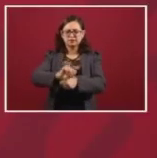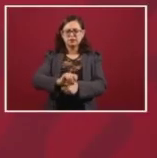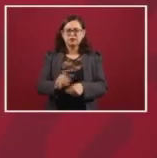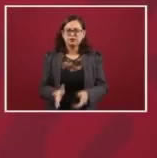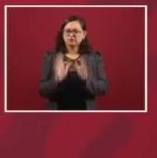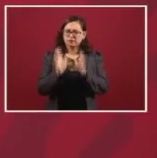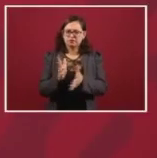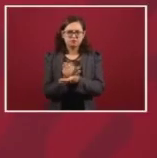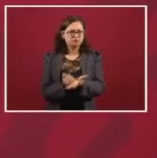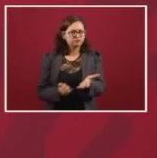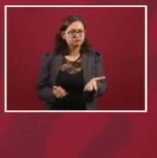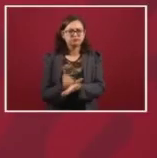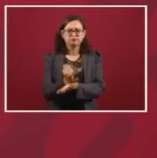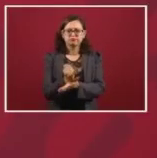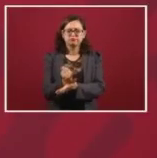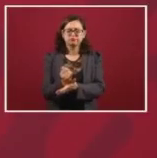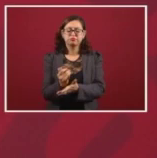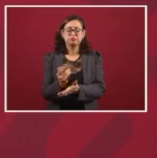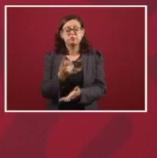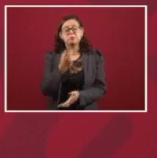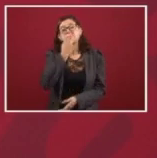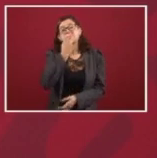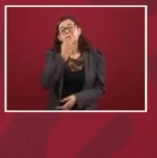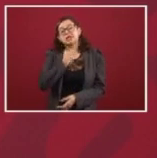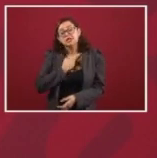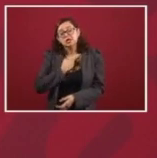resolviera, según me han informado.